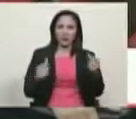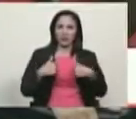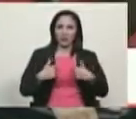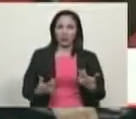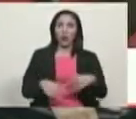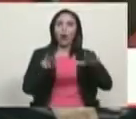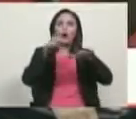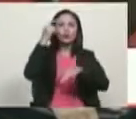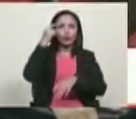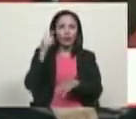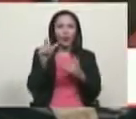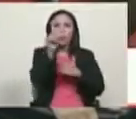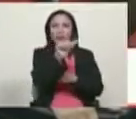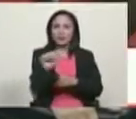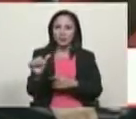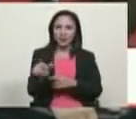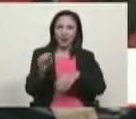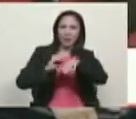8 me dio.